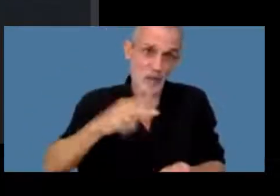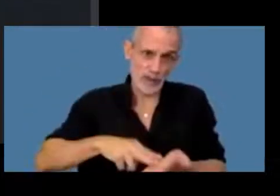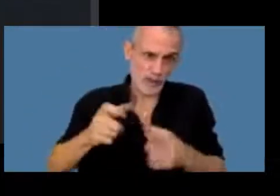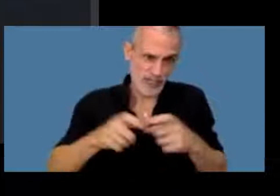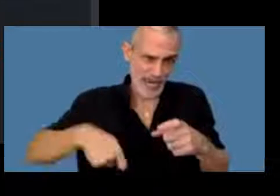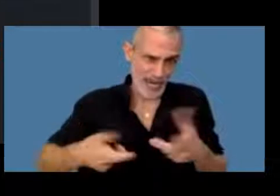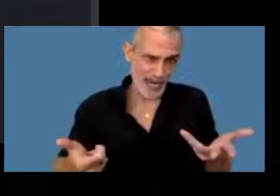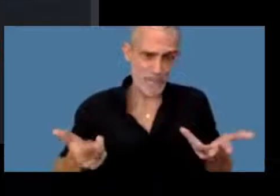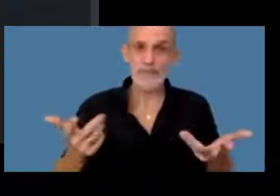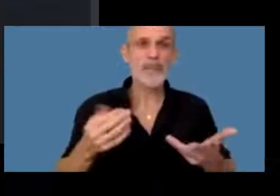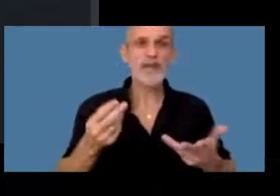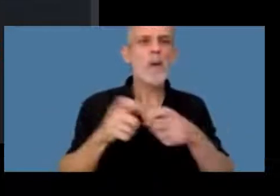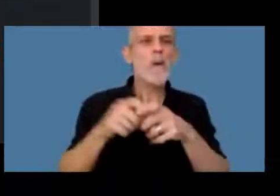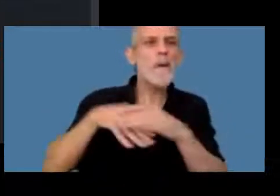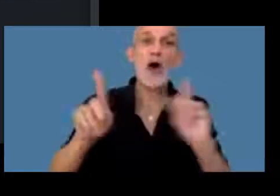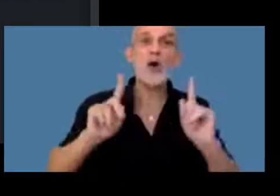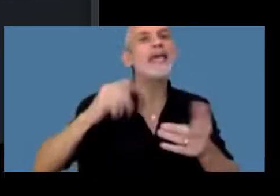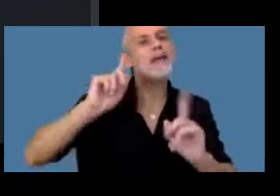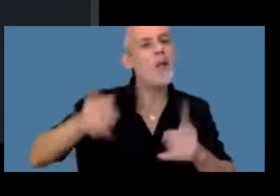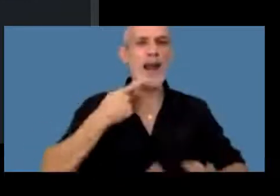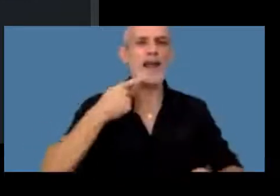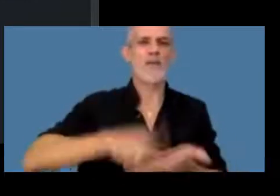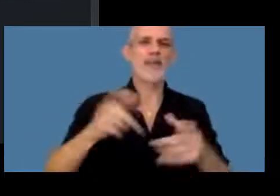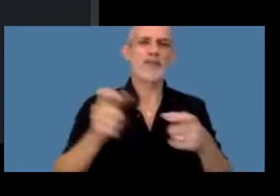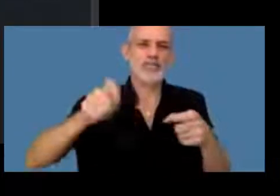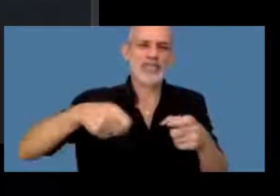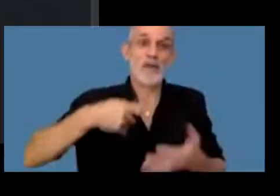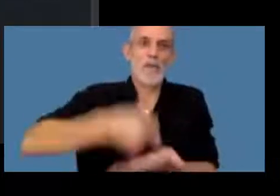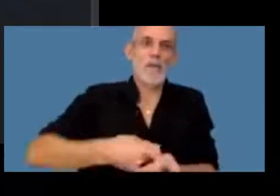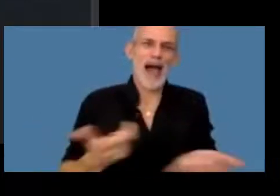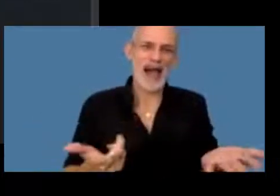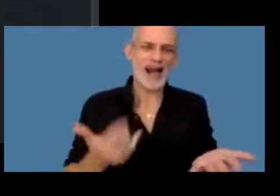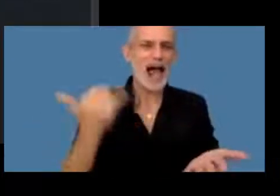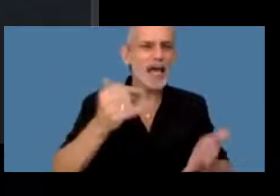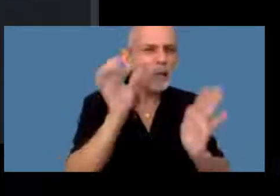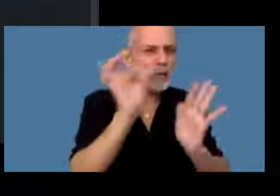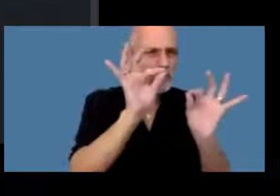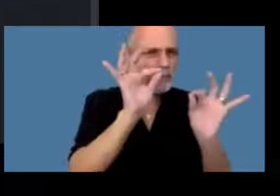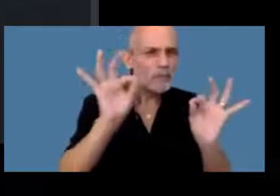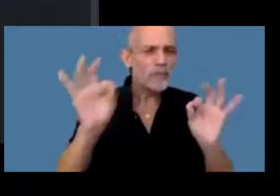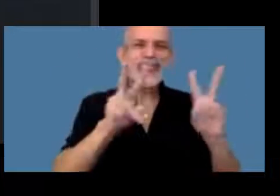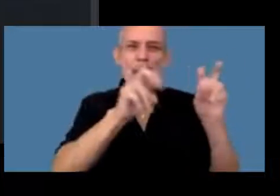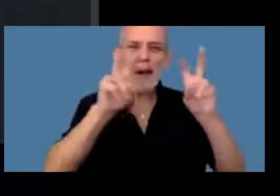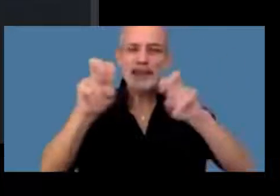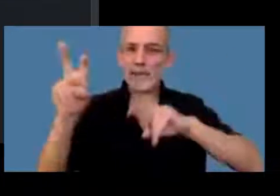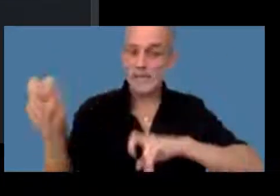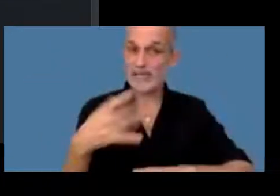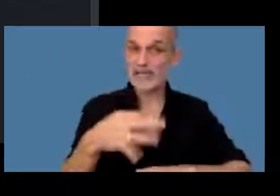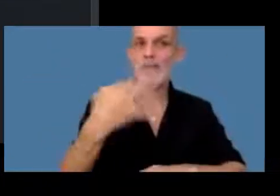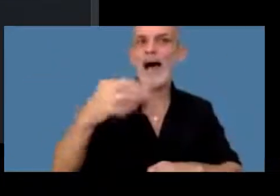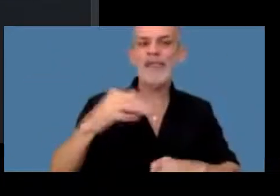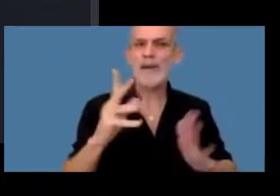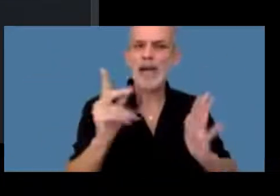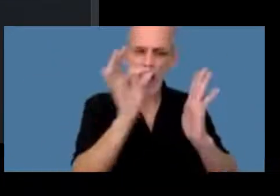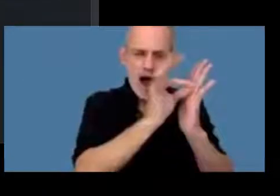que no sea bancario. Entonces, acá hay determinadas cuestiones que se van dando en donde hay que puntearlas, puede